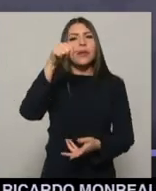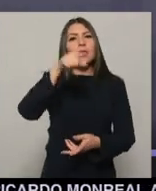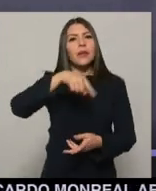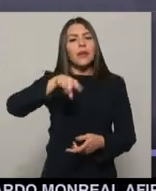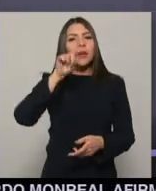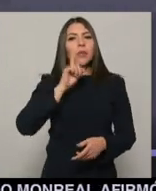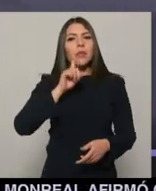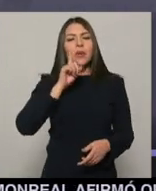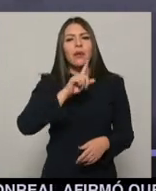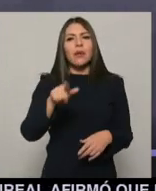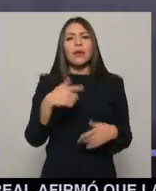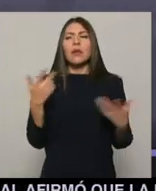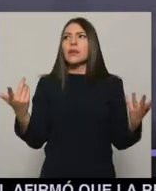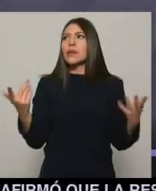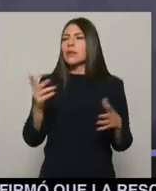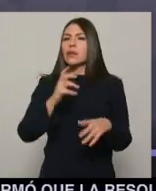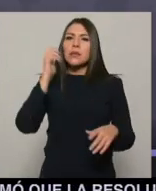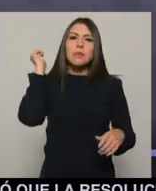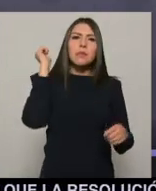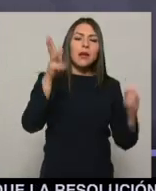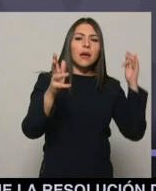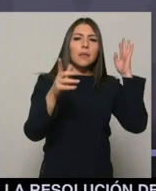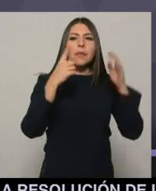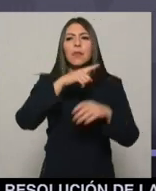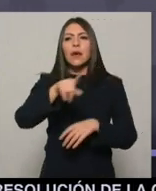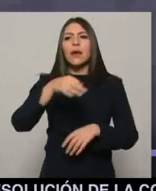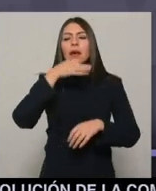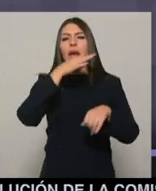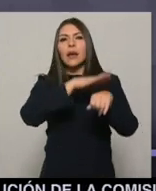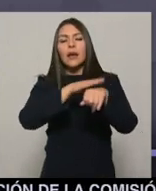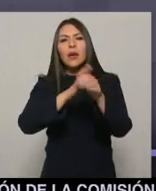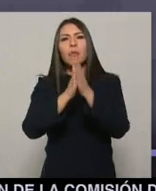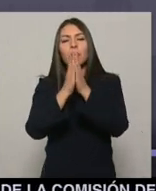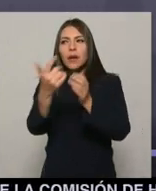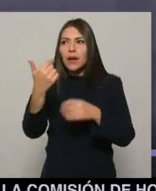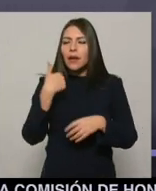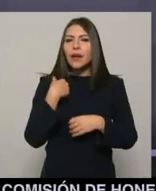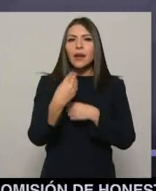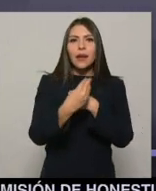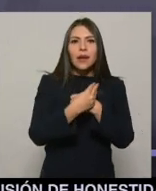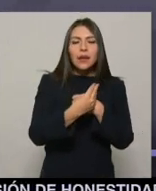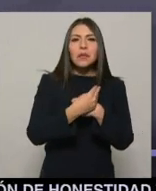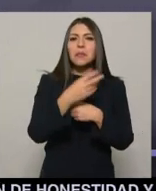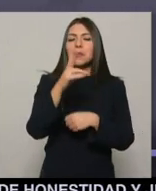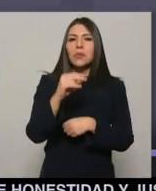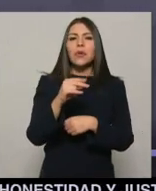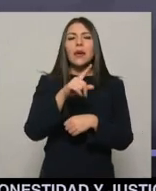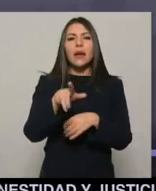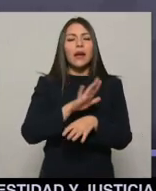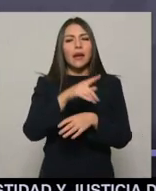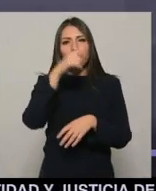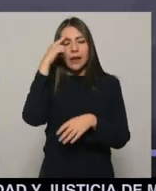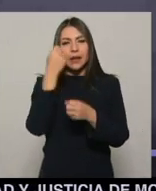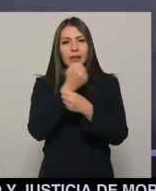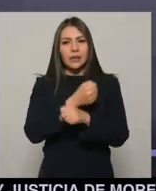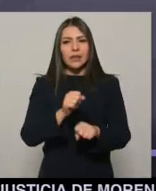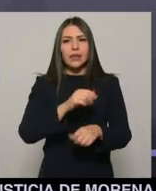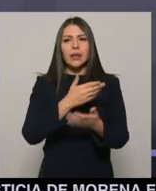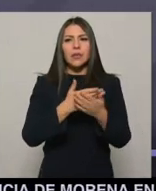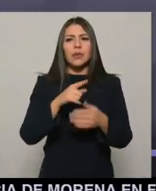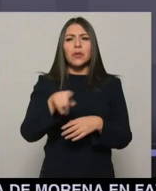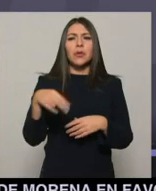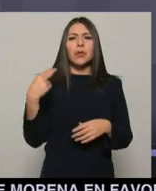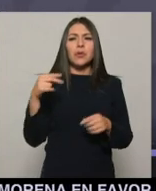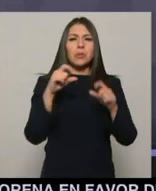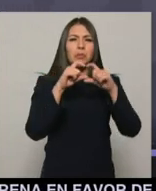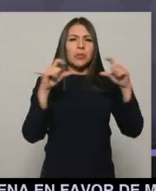oigan, escúchennos, ya estamos hartas, y lo empezamos a discutir y dijimos, bueno, también no nos vamos a clavar tanto en el